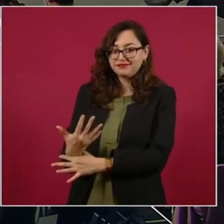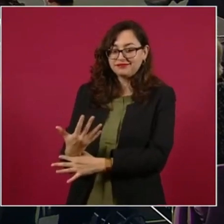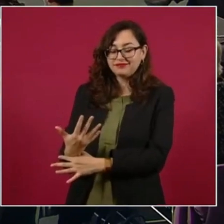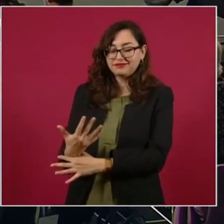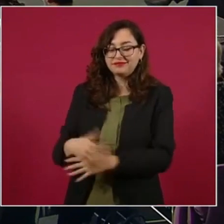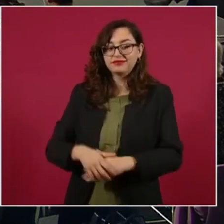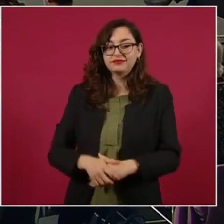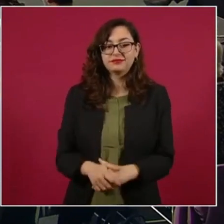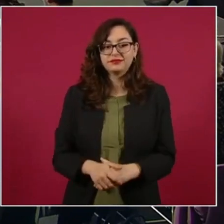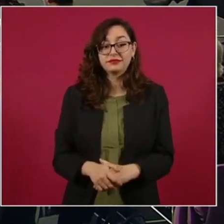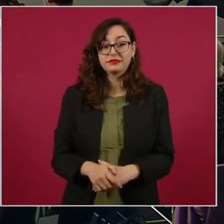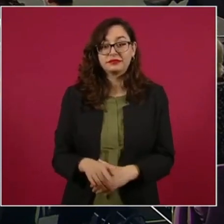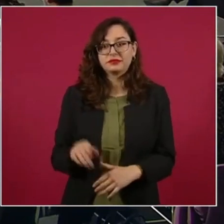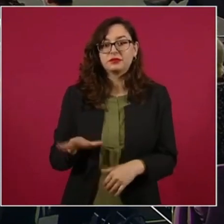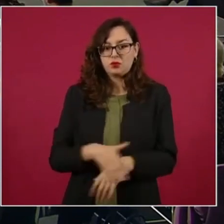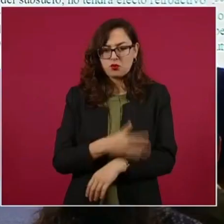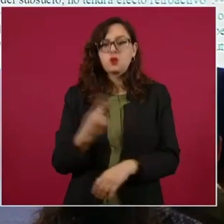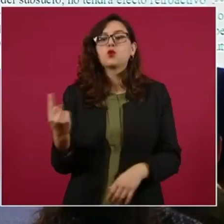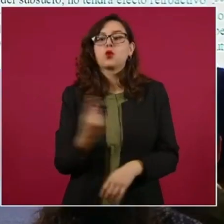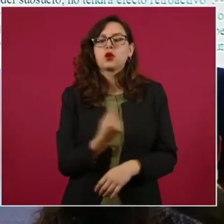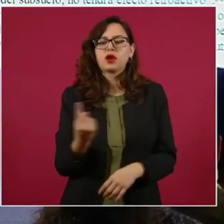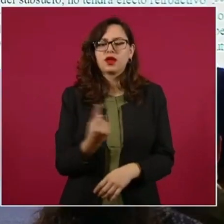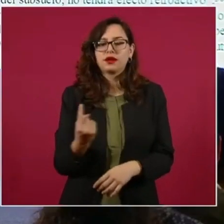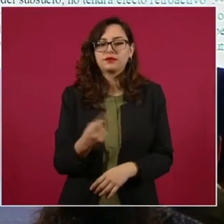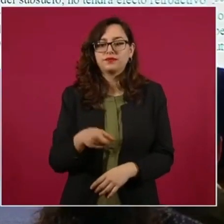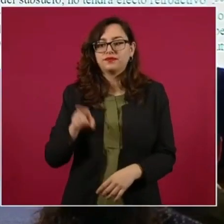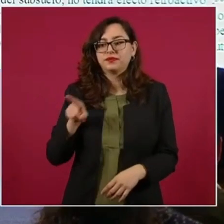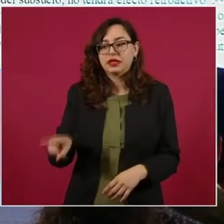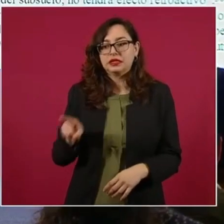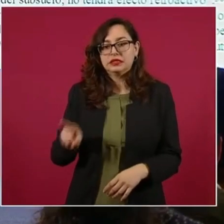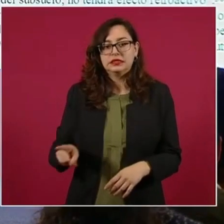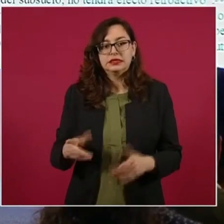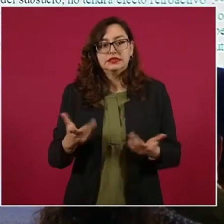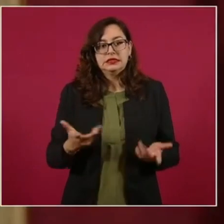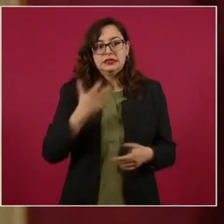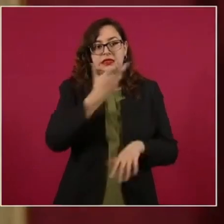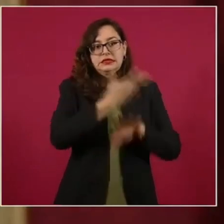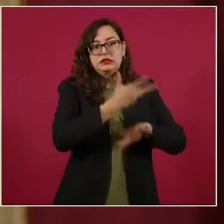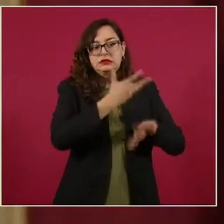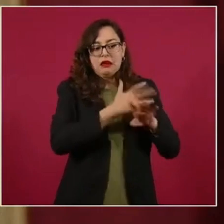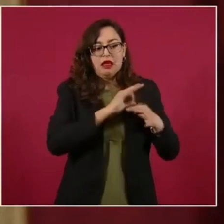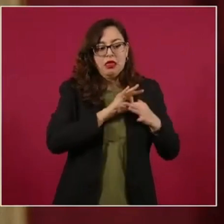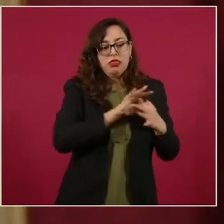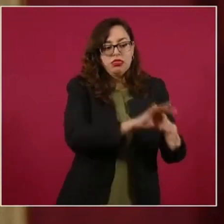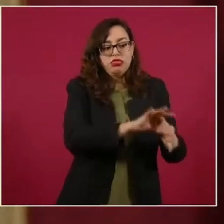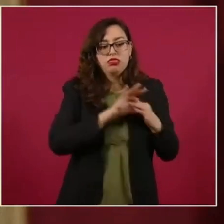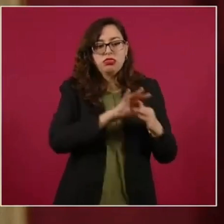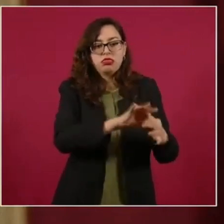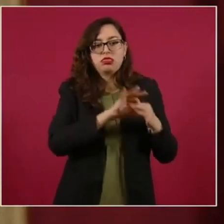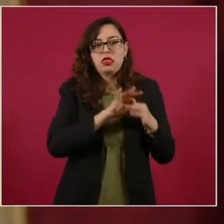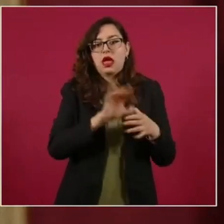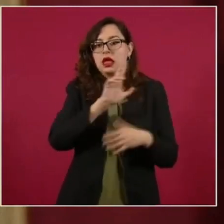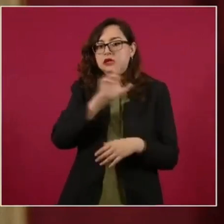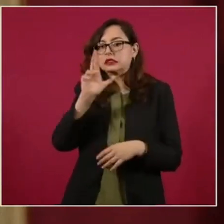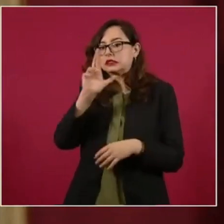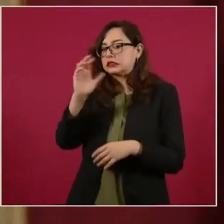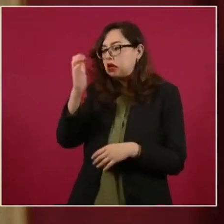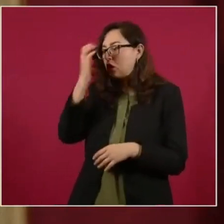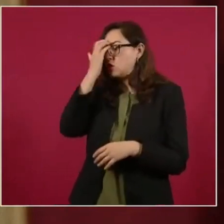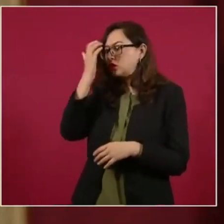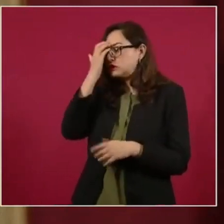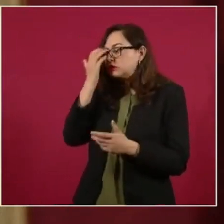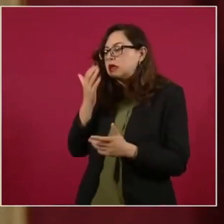A Obregón lo que le importaba era contar con el reconocimiento del gobierno estadounidense. Esto siempre